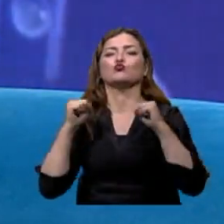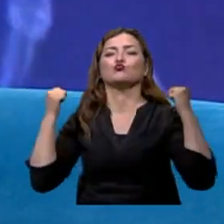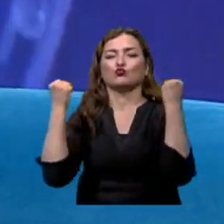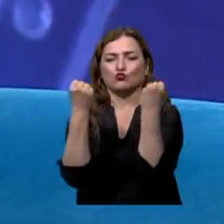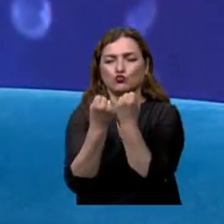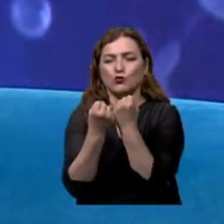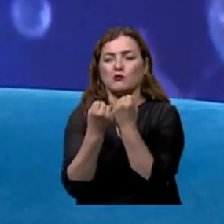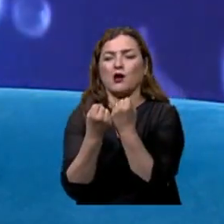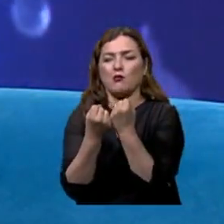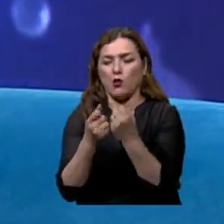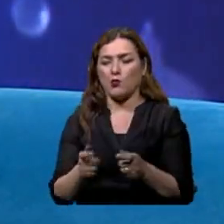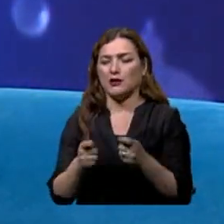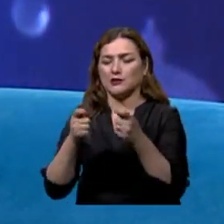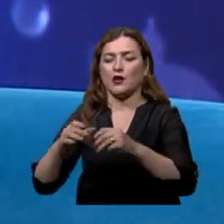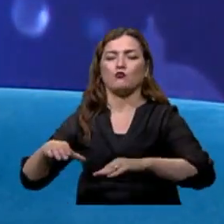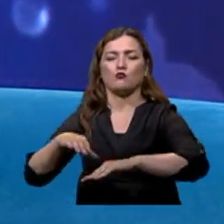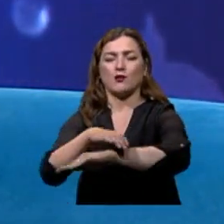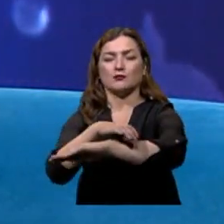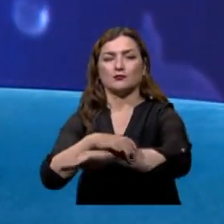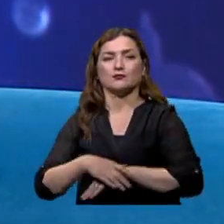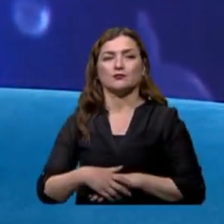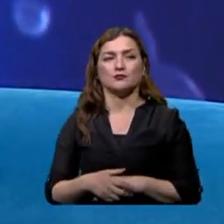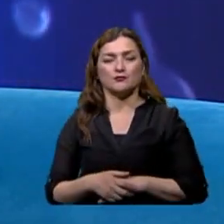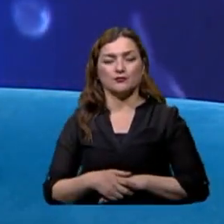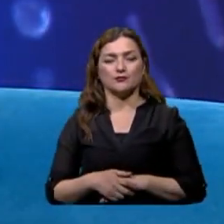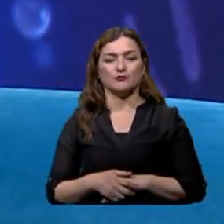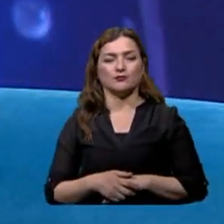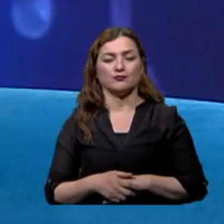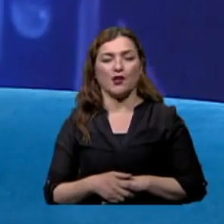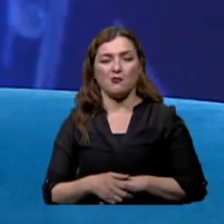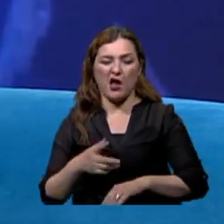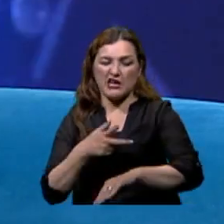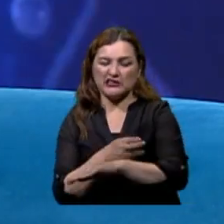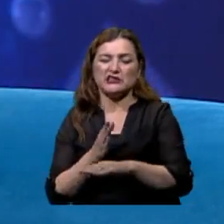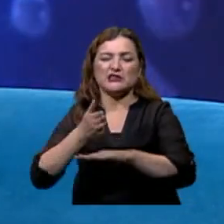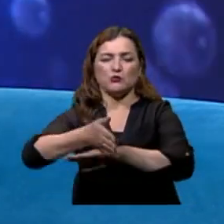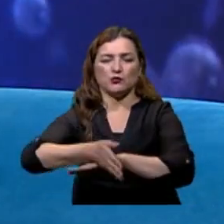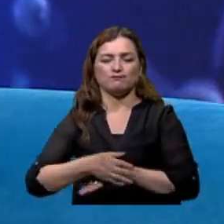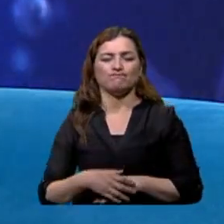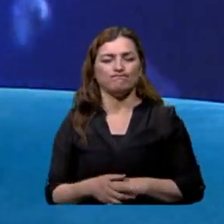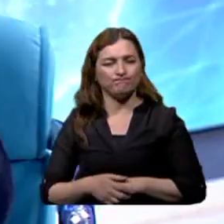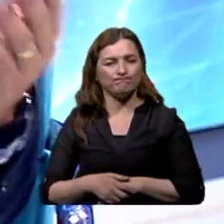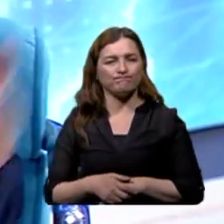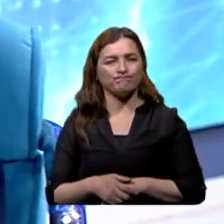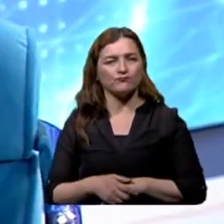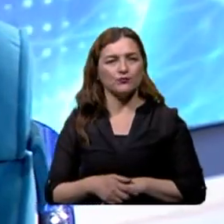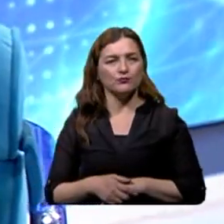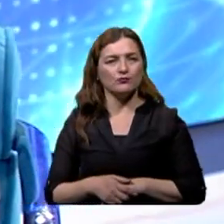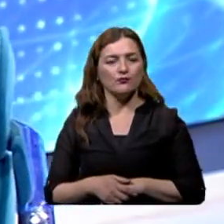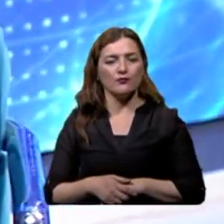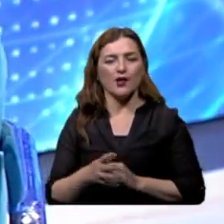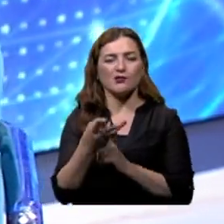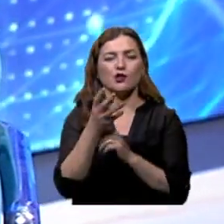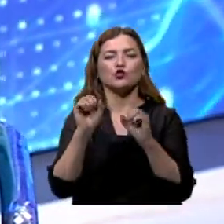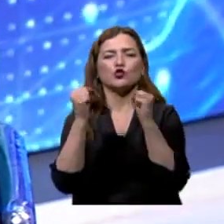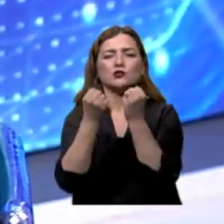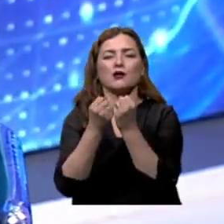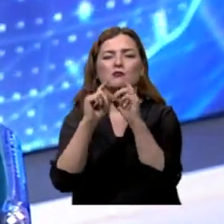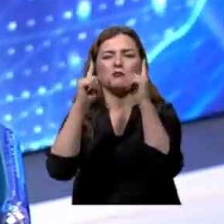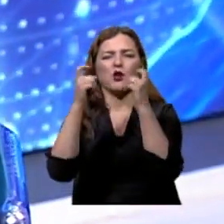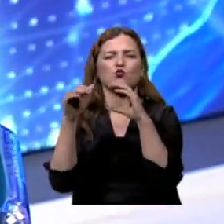se pueda adquirir este tipo de implantes para el posterior manejo adecuado de los pacientes. En las redes sociales nos